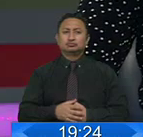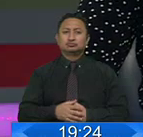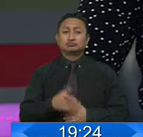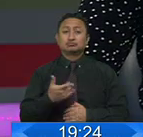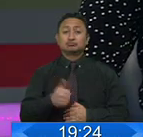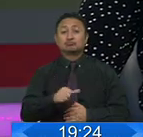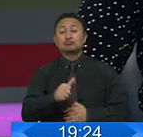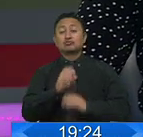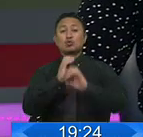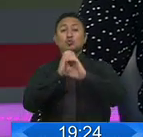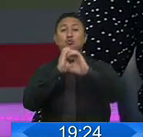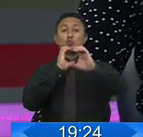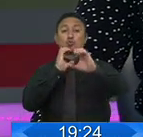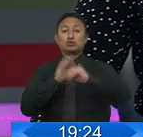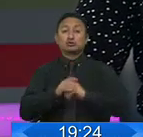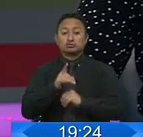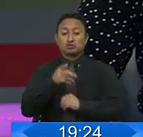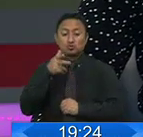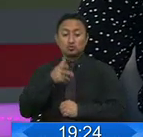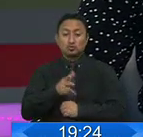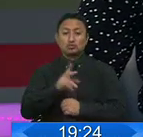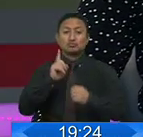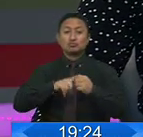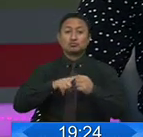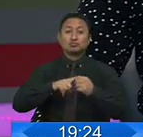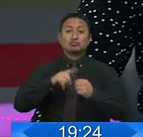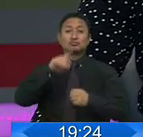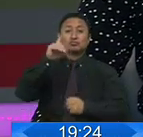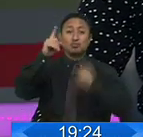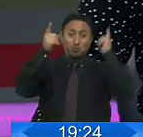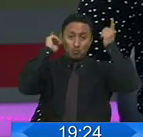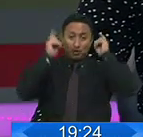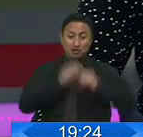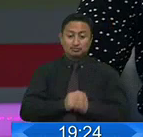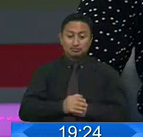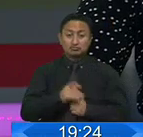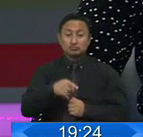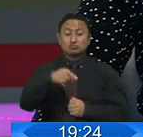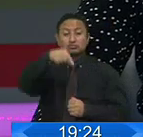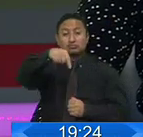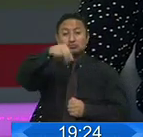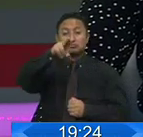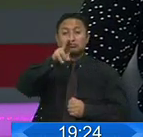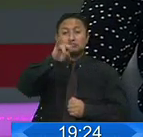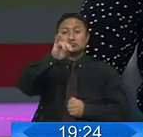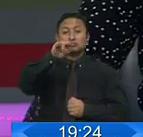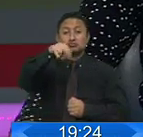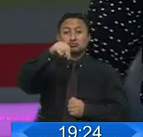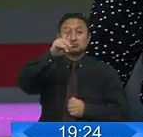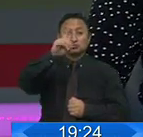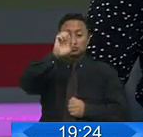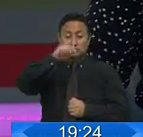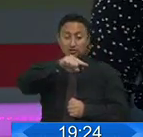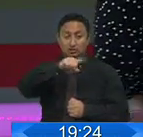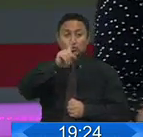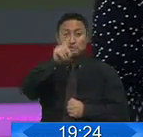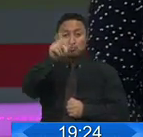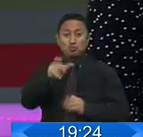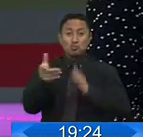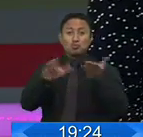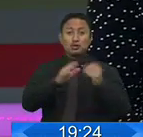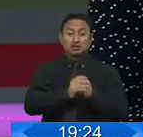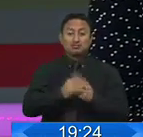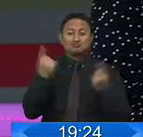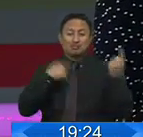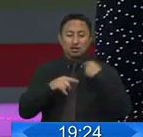Un bus interprovincial que cubría la ruta Quito-Tonsupa se accidentó en el cantón Quinindé. Un fallecido y varias personas heridas es el